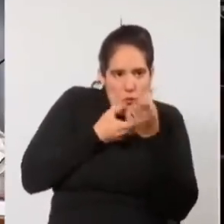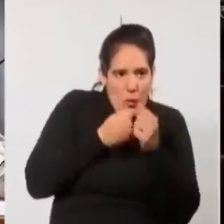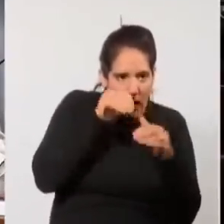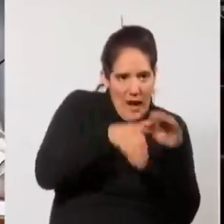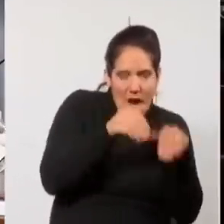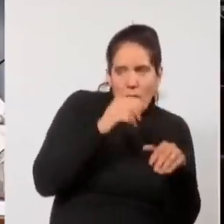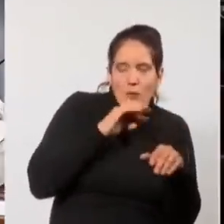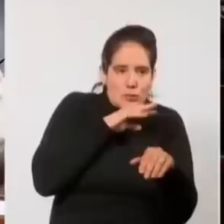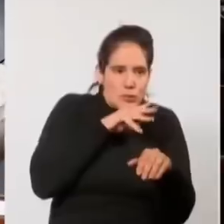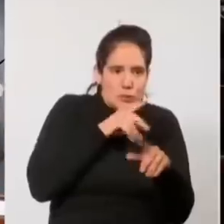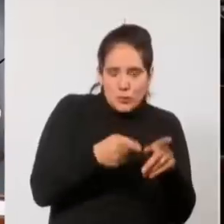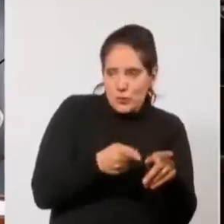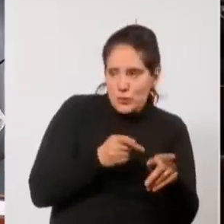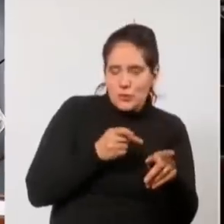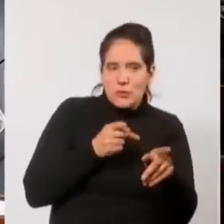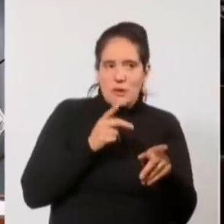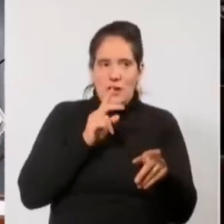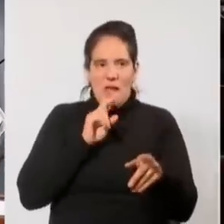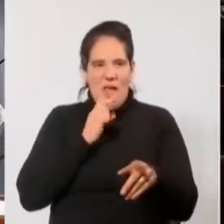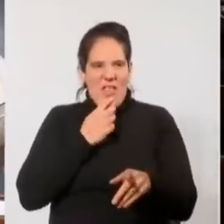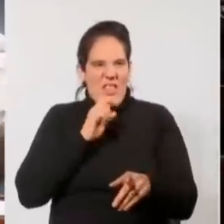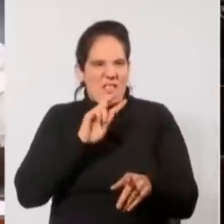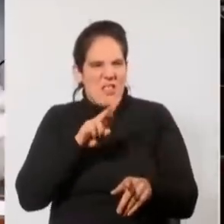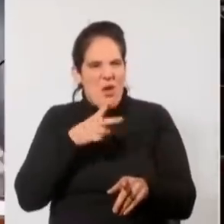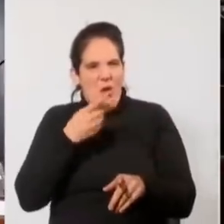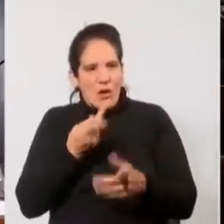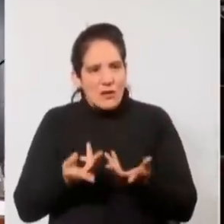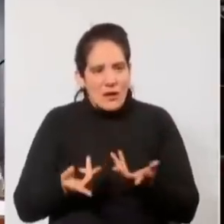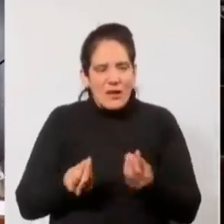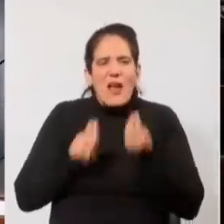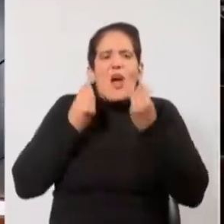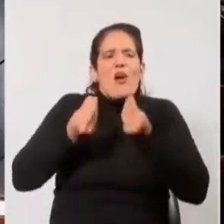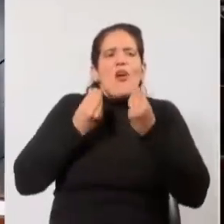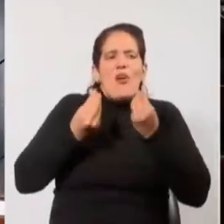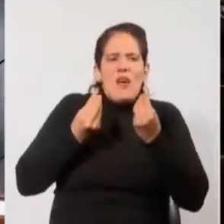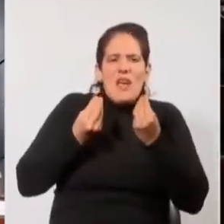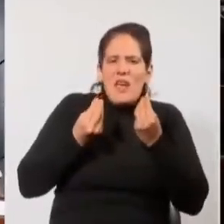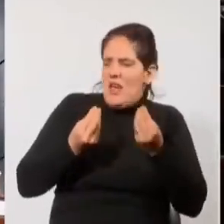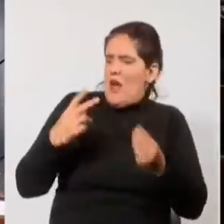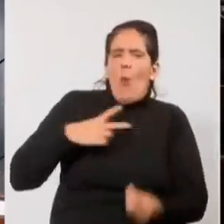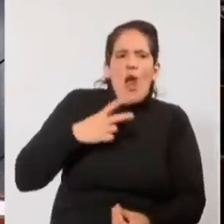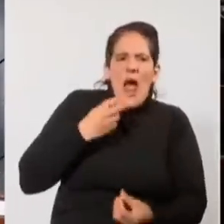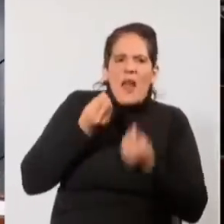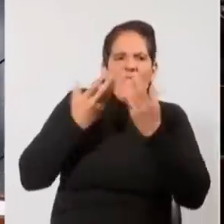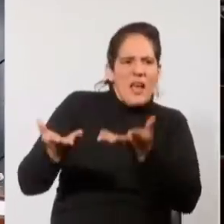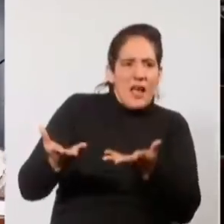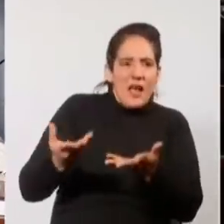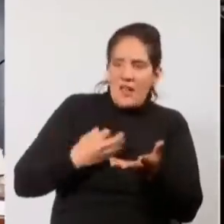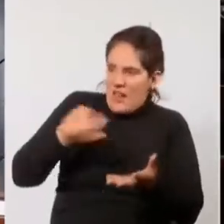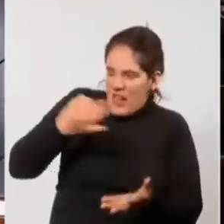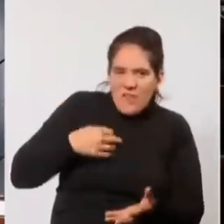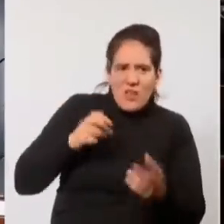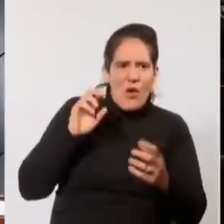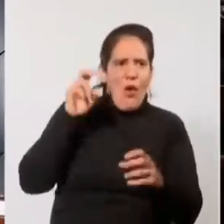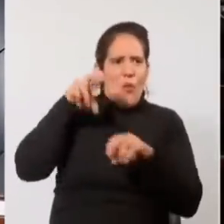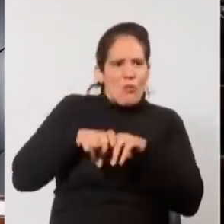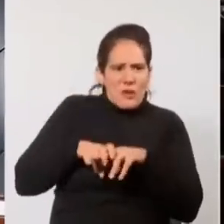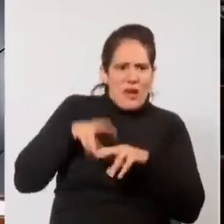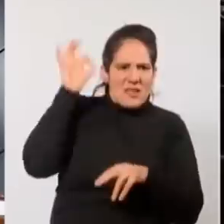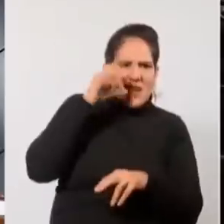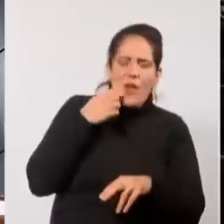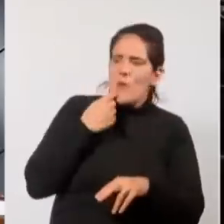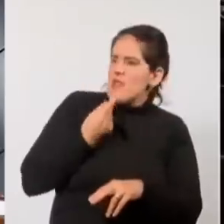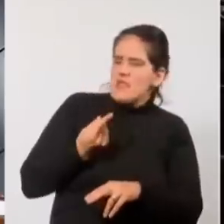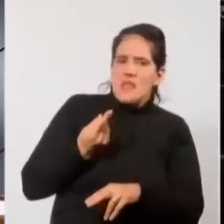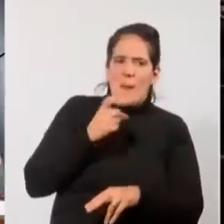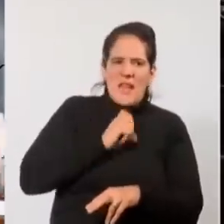fraude, nos hablan de doble discurso. ¿Pero con qué autoridad? Alguien que le vino a mentir a este Parlamento nos pide